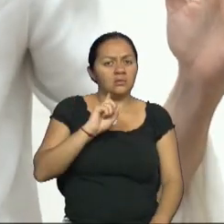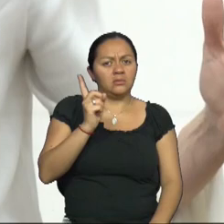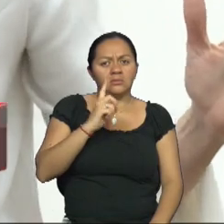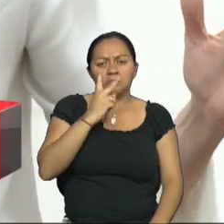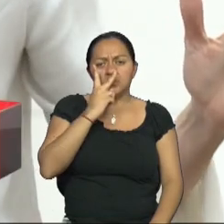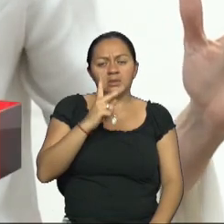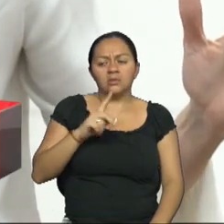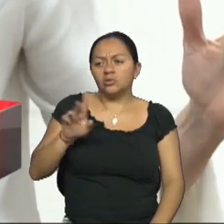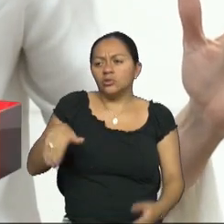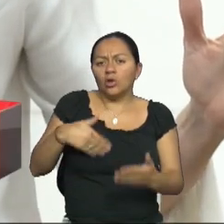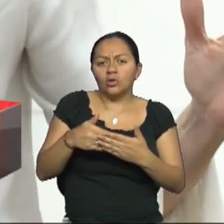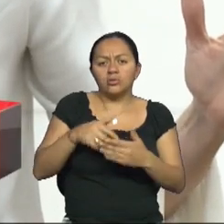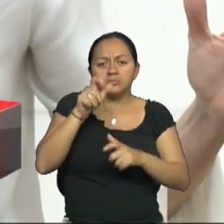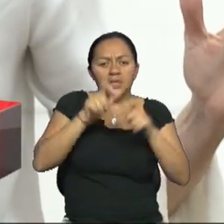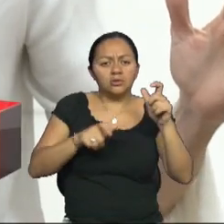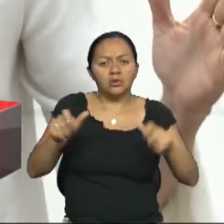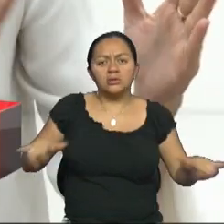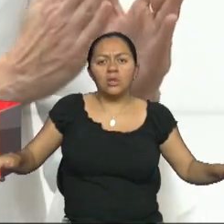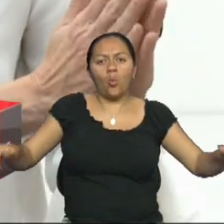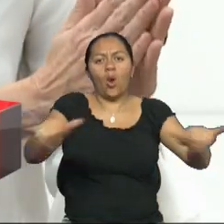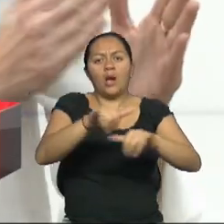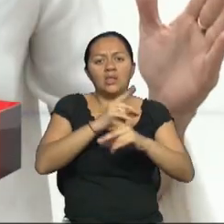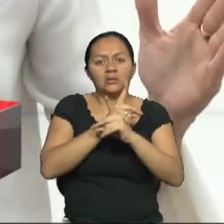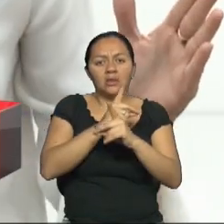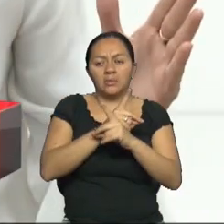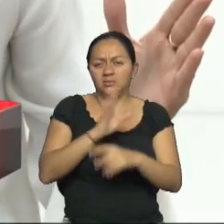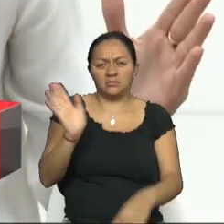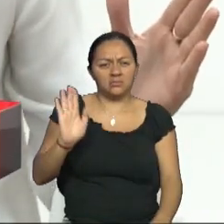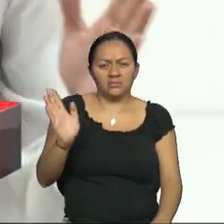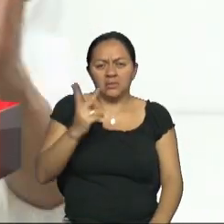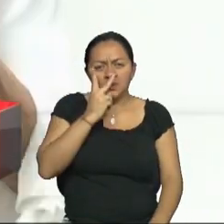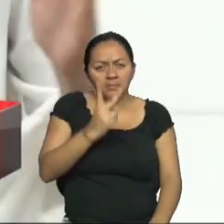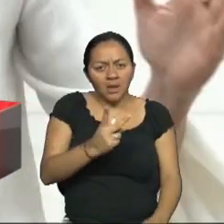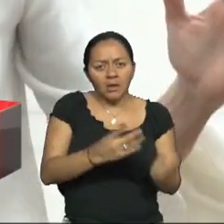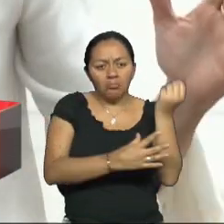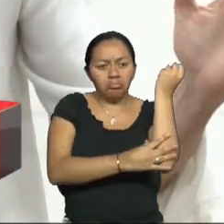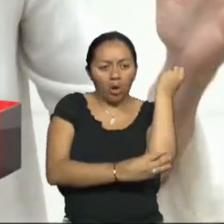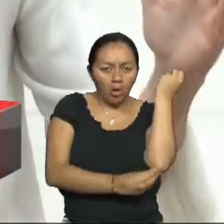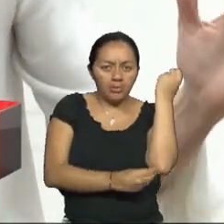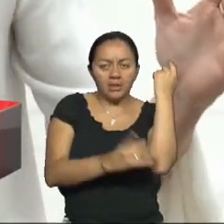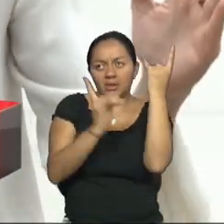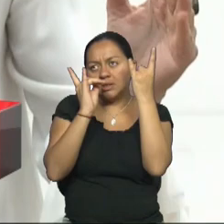continuo, donde todos los seres humanos están desde niveles bajos a niveles altos